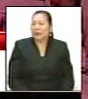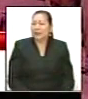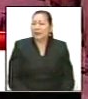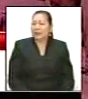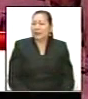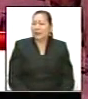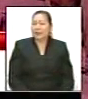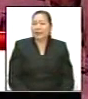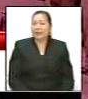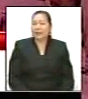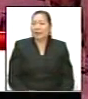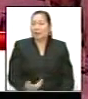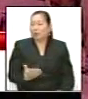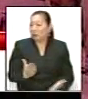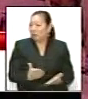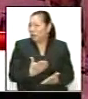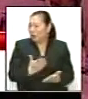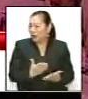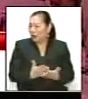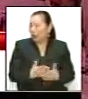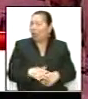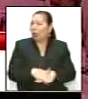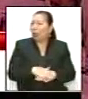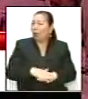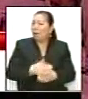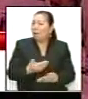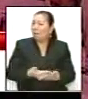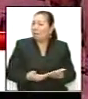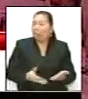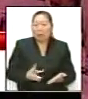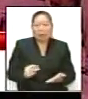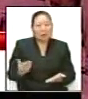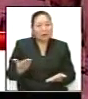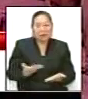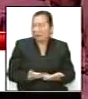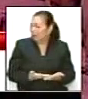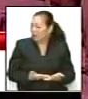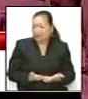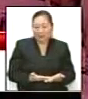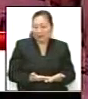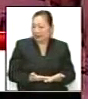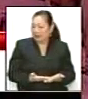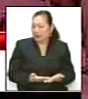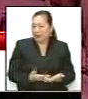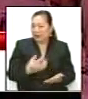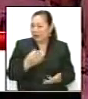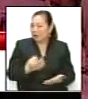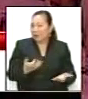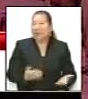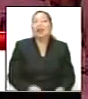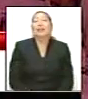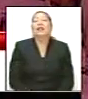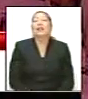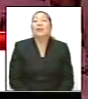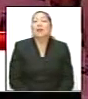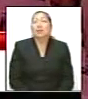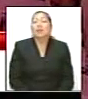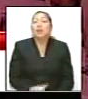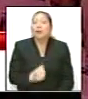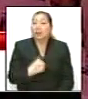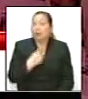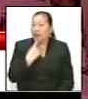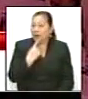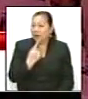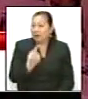que hubo un problema burocrático por el cual no se avanzó? Pero lo cierto es que yo voy a ser